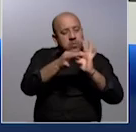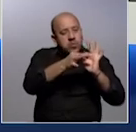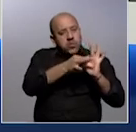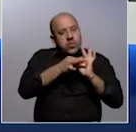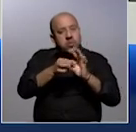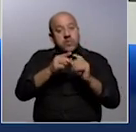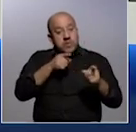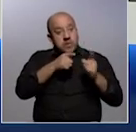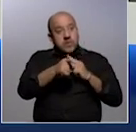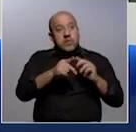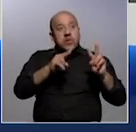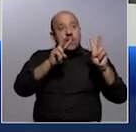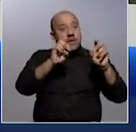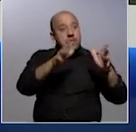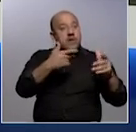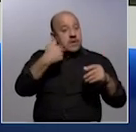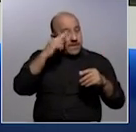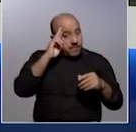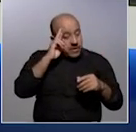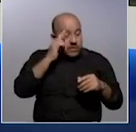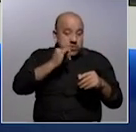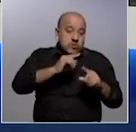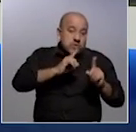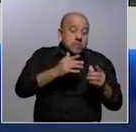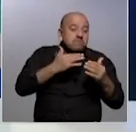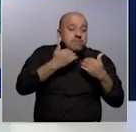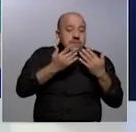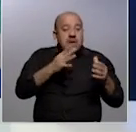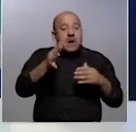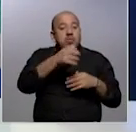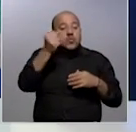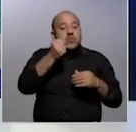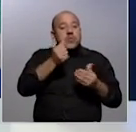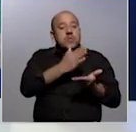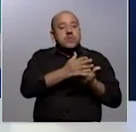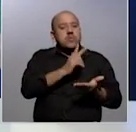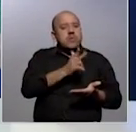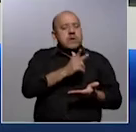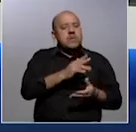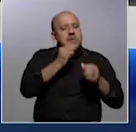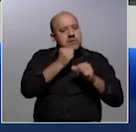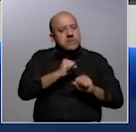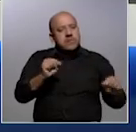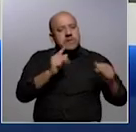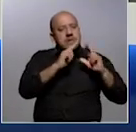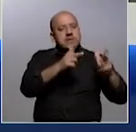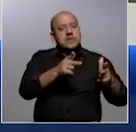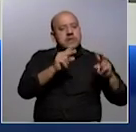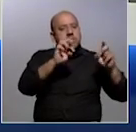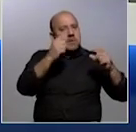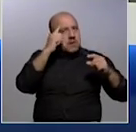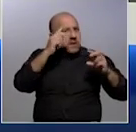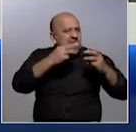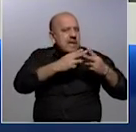cuál es la función policial con el respeto o no en caso de excesos o abusos a los derechos humanos que se puede decir al respecto en líneas